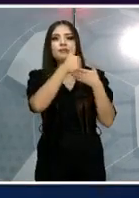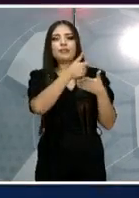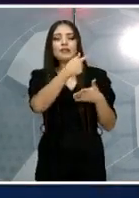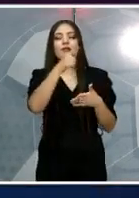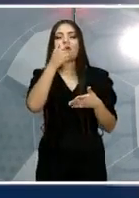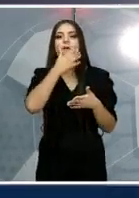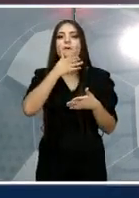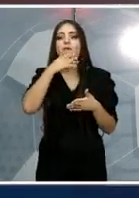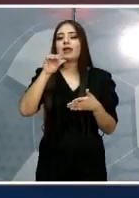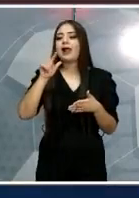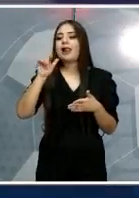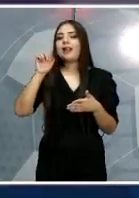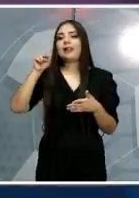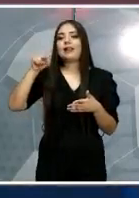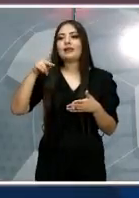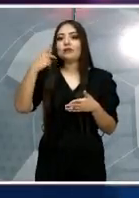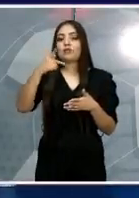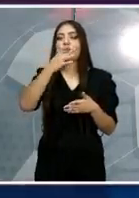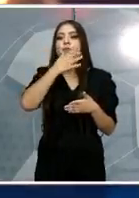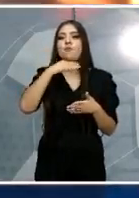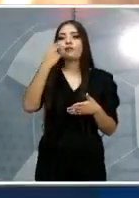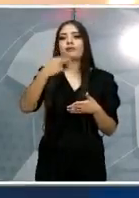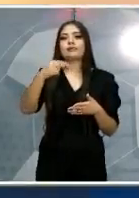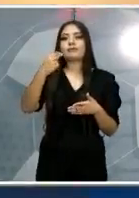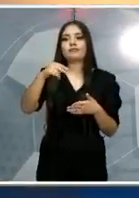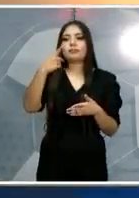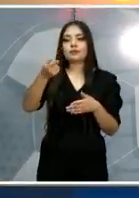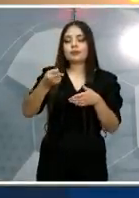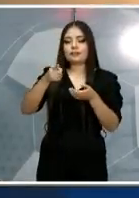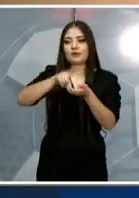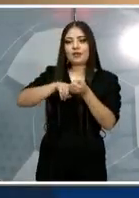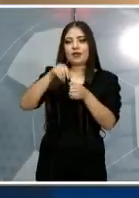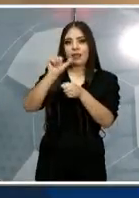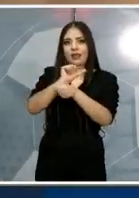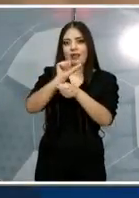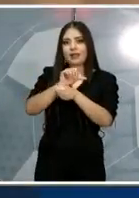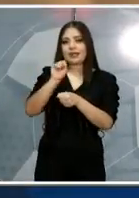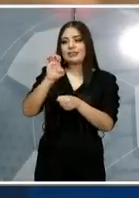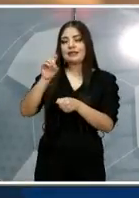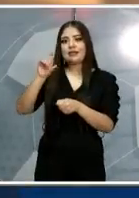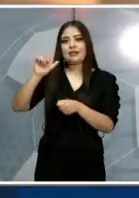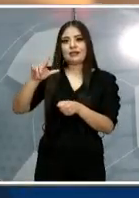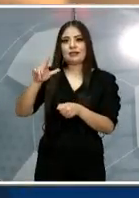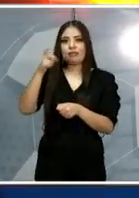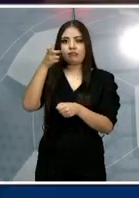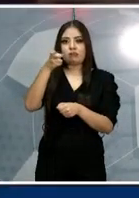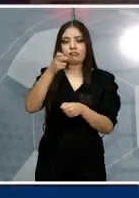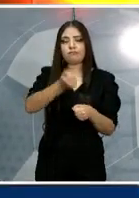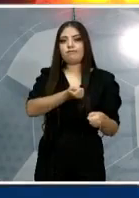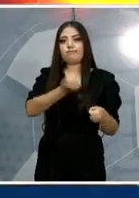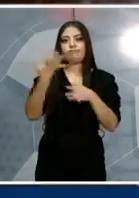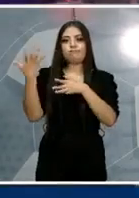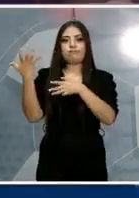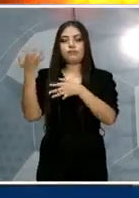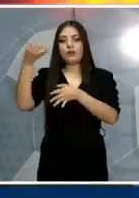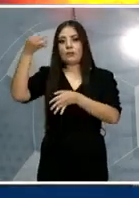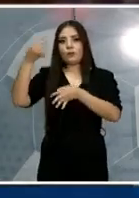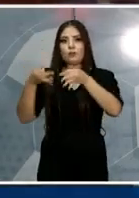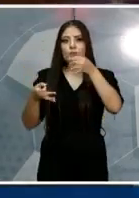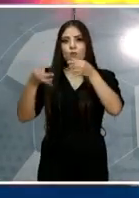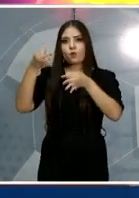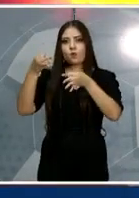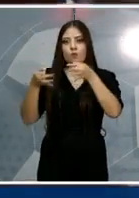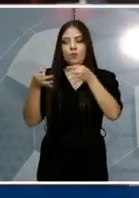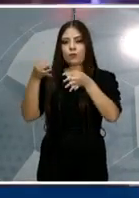en flagrancia al interior de un auto tipo sedán, que de tal manera fue trasladado al centro de detención temporal del Tribunal de